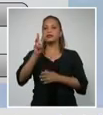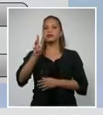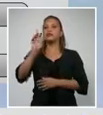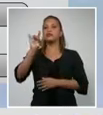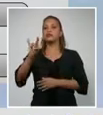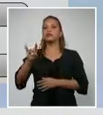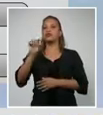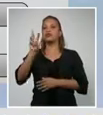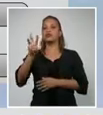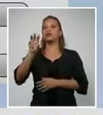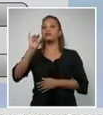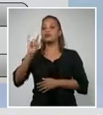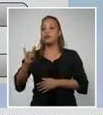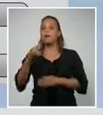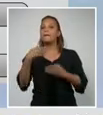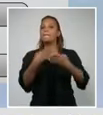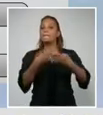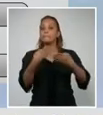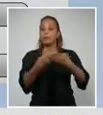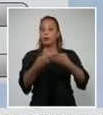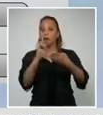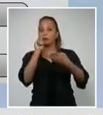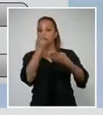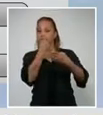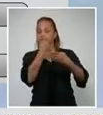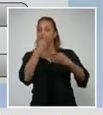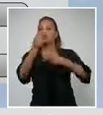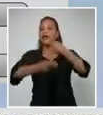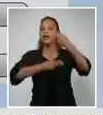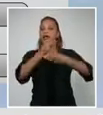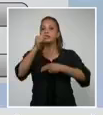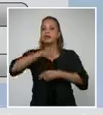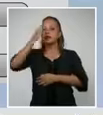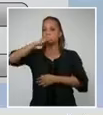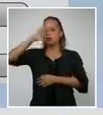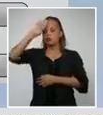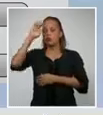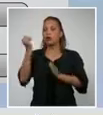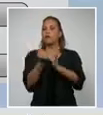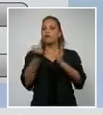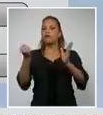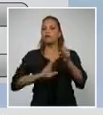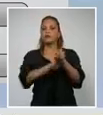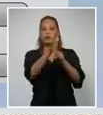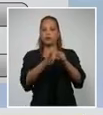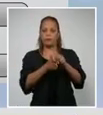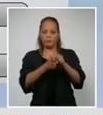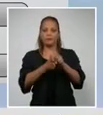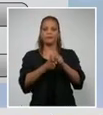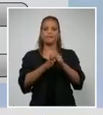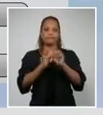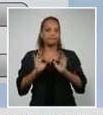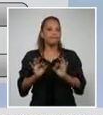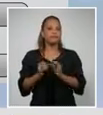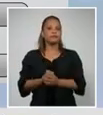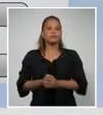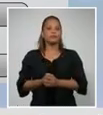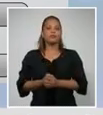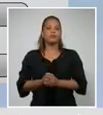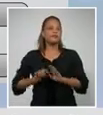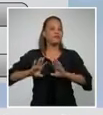3.068.389 pruebas de PCR realizadas en Cuba para el diagnóstico de la COVID-19, de las